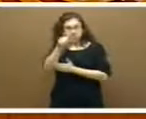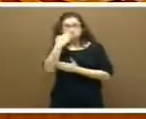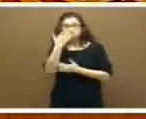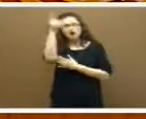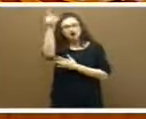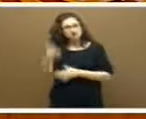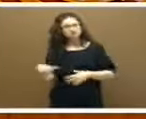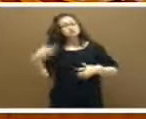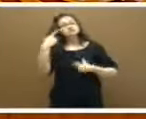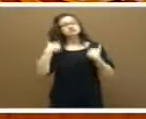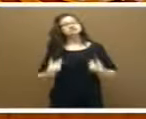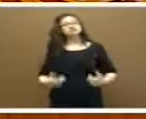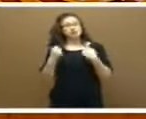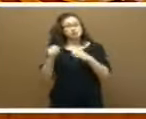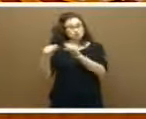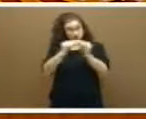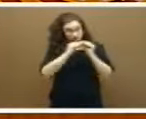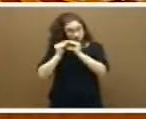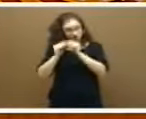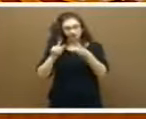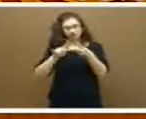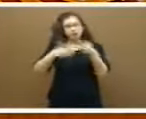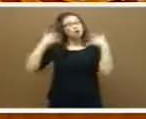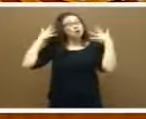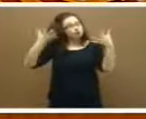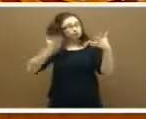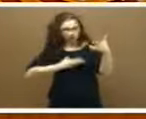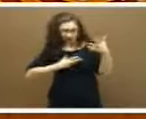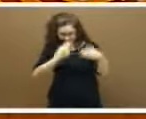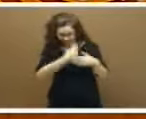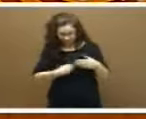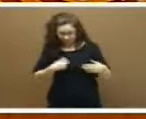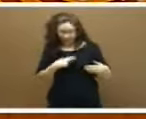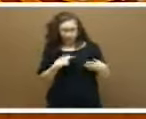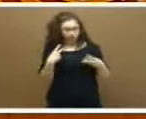de salud comunitario, como son los consejos municipales de salud y como